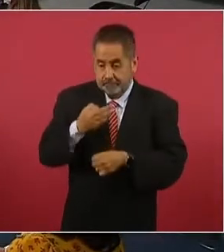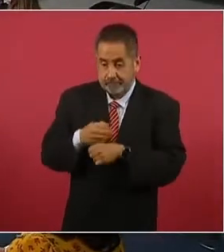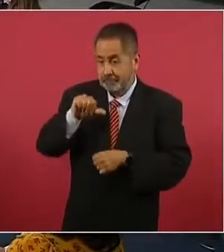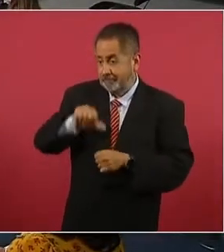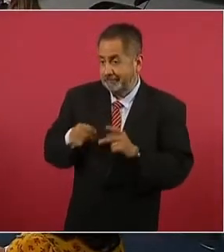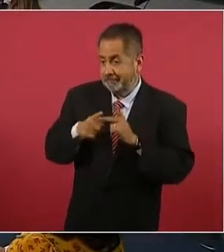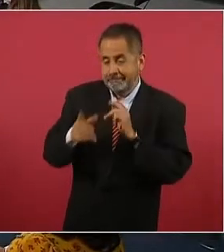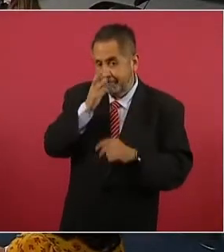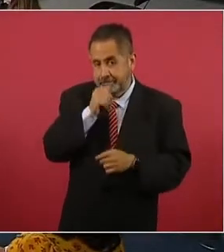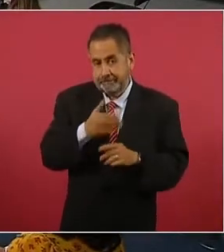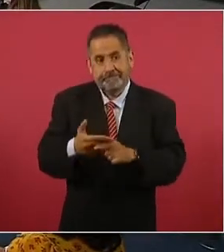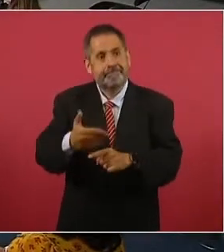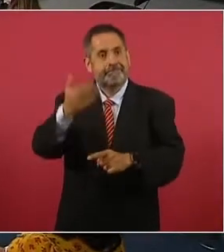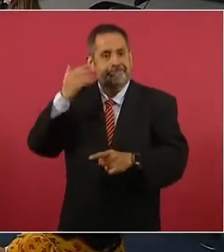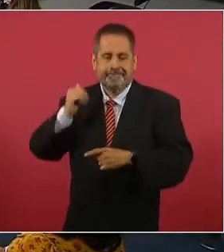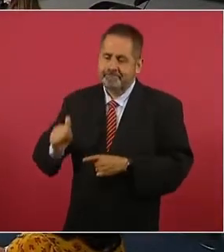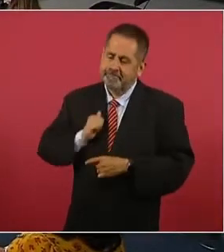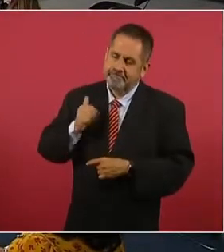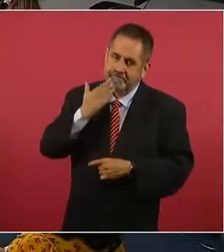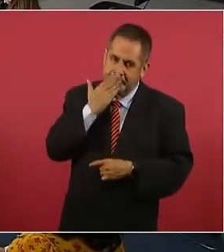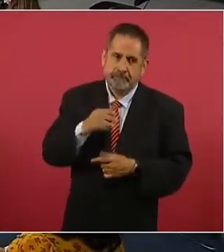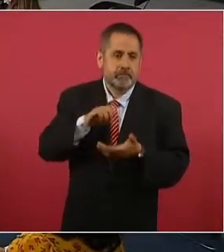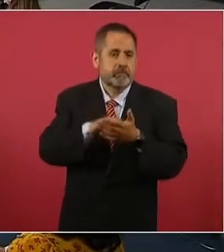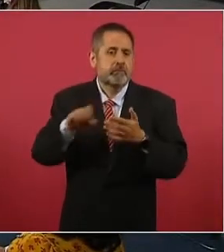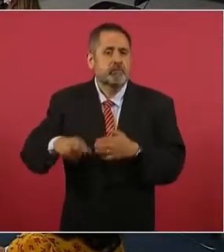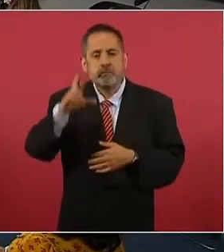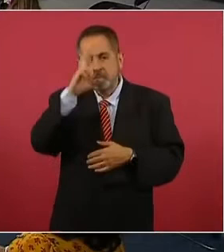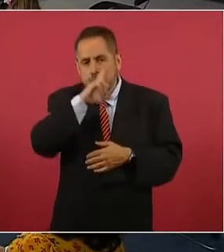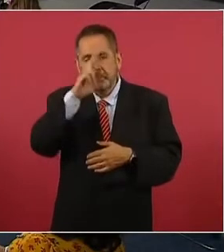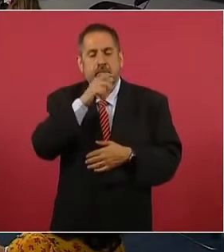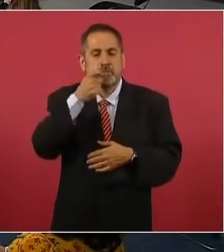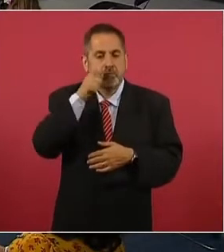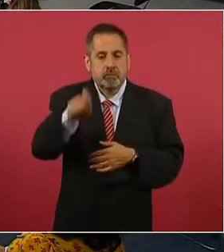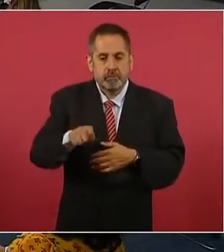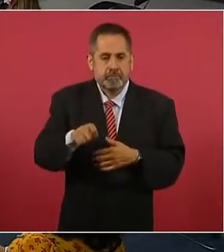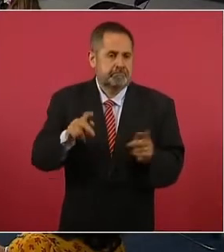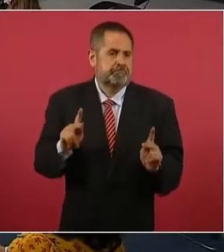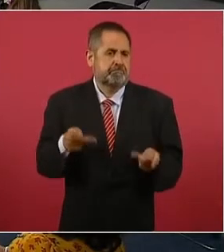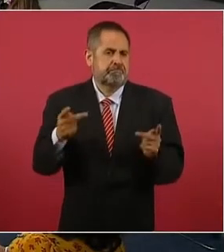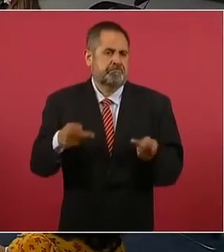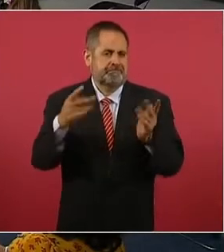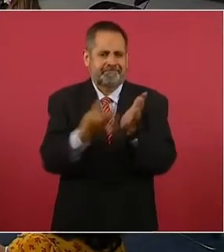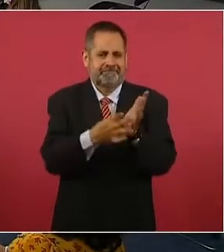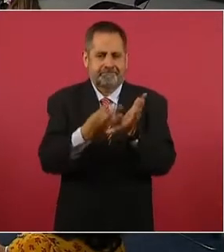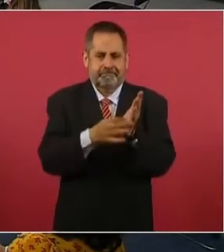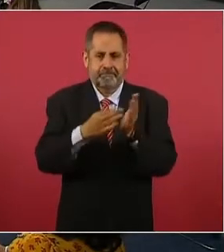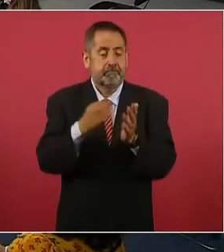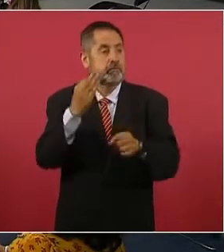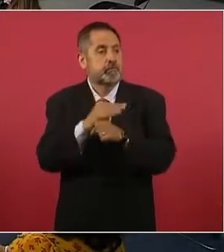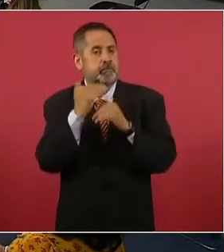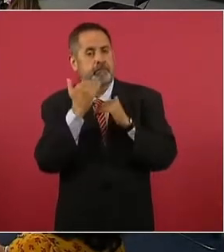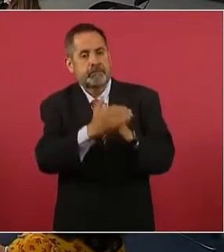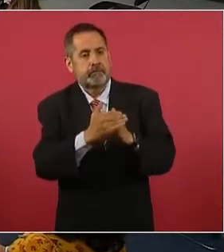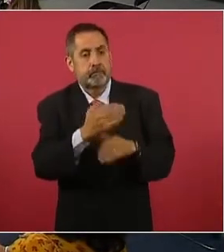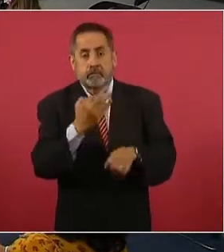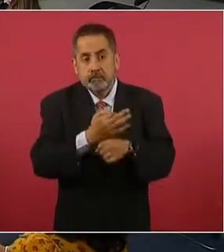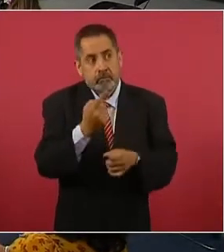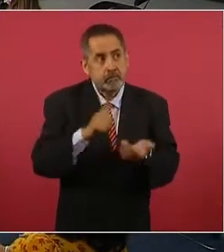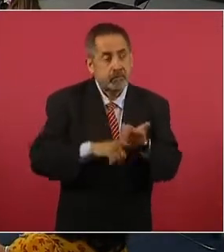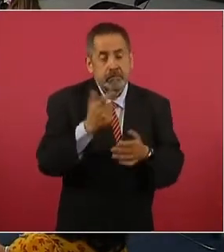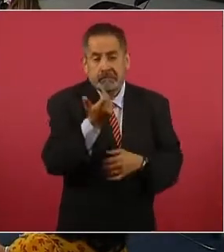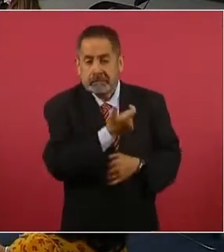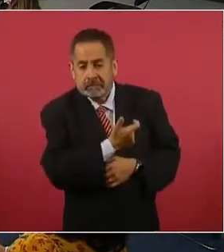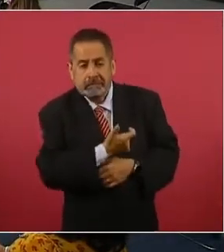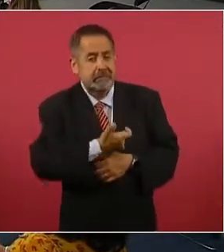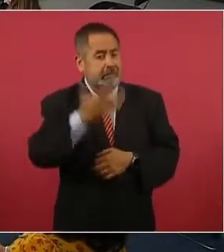Son países que son siderúrgicos y que hay una afectación en el mercado mundial. El precio subió en